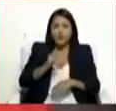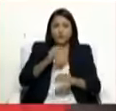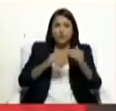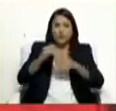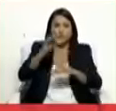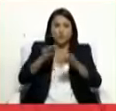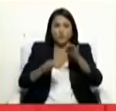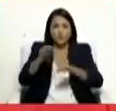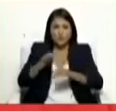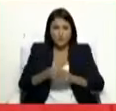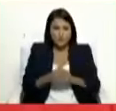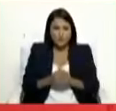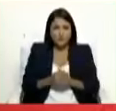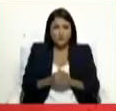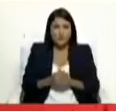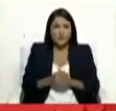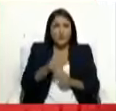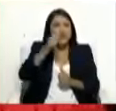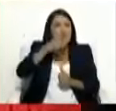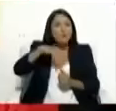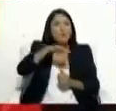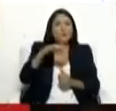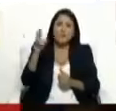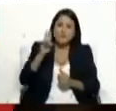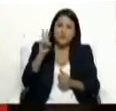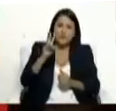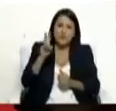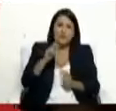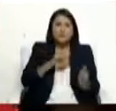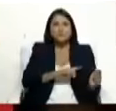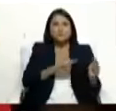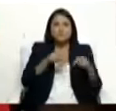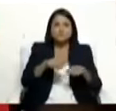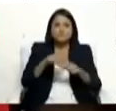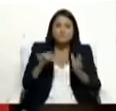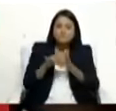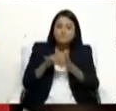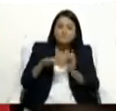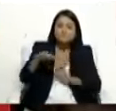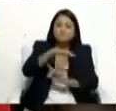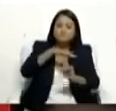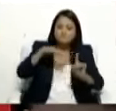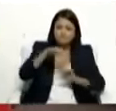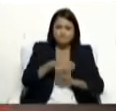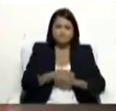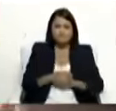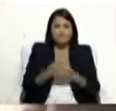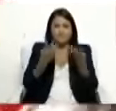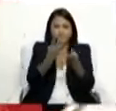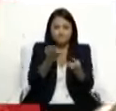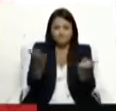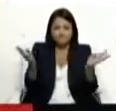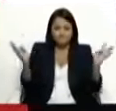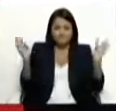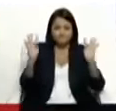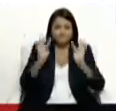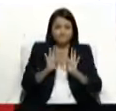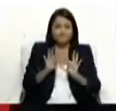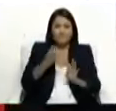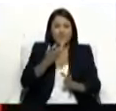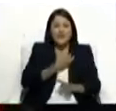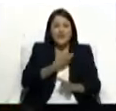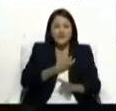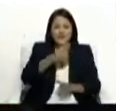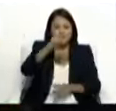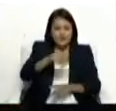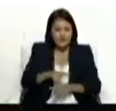Justicia. El pueblo venezolano hoy acá en los alrededores del Tribunal Supremo de Justicia. Acá se encuentra la alcaldesa de